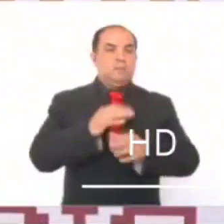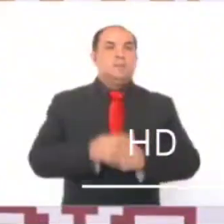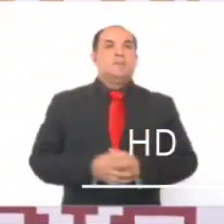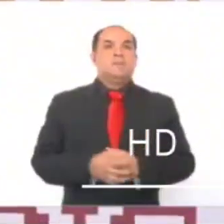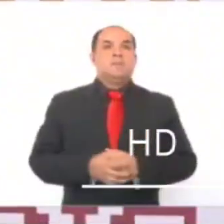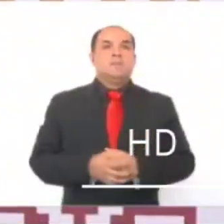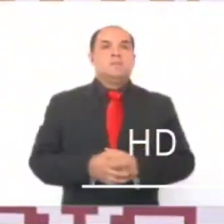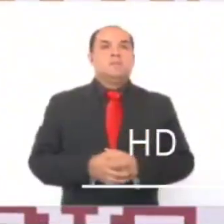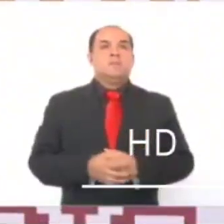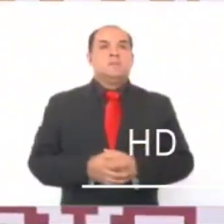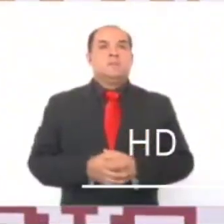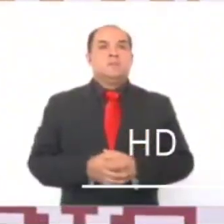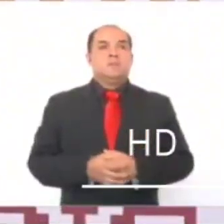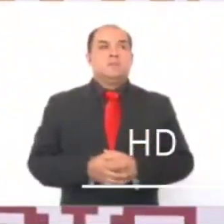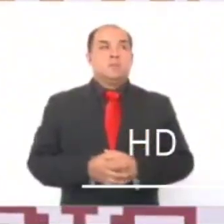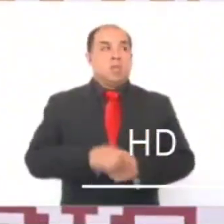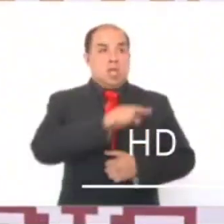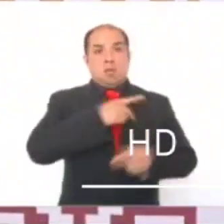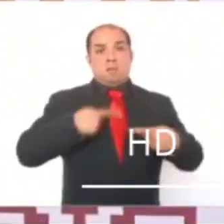al que cause